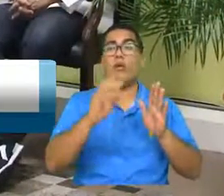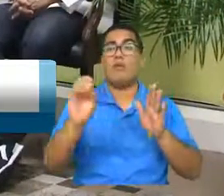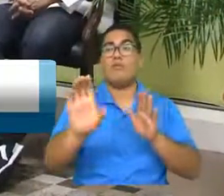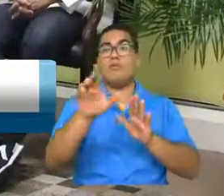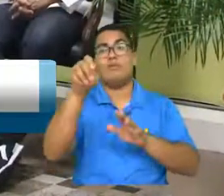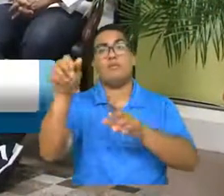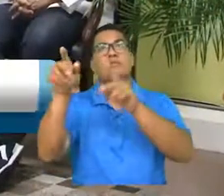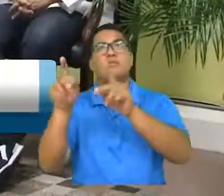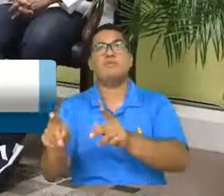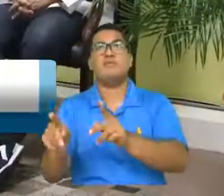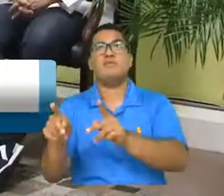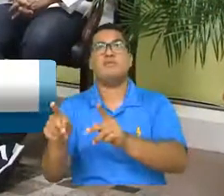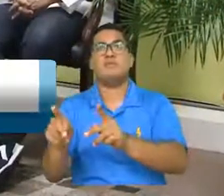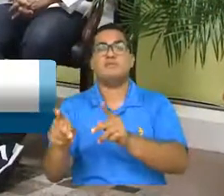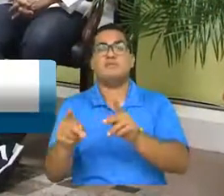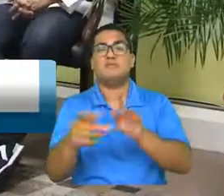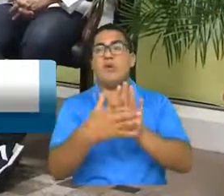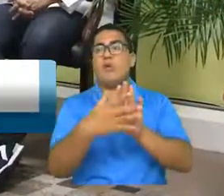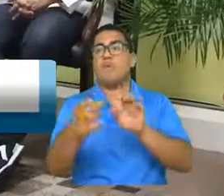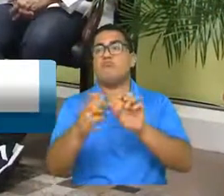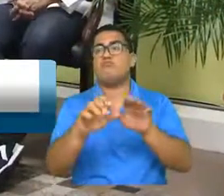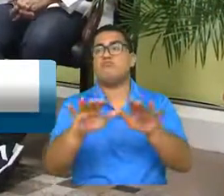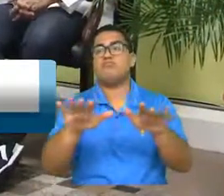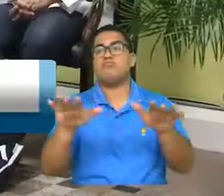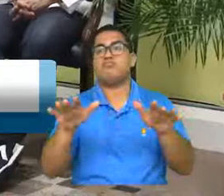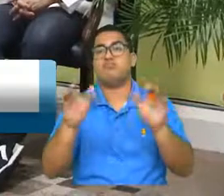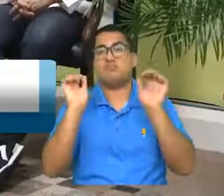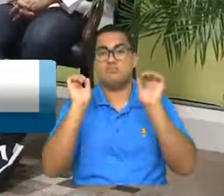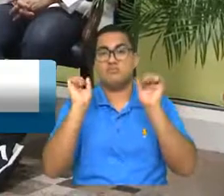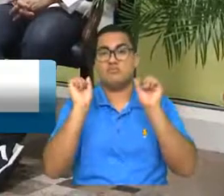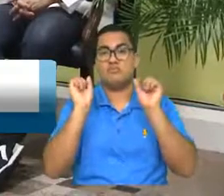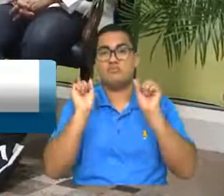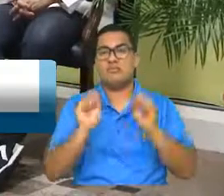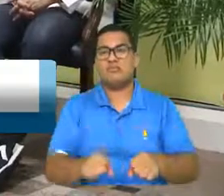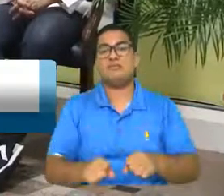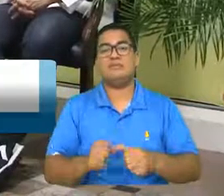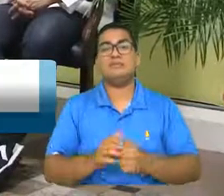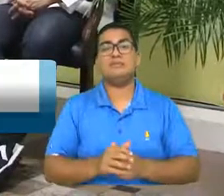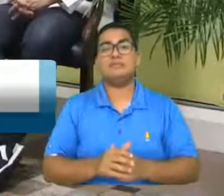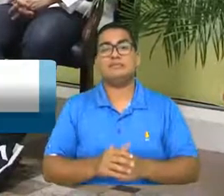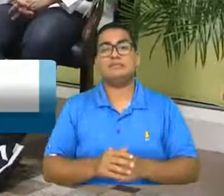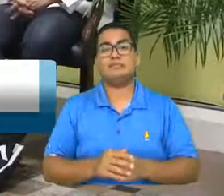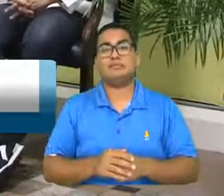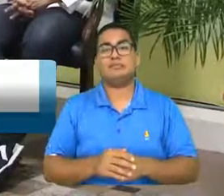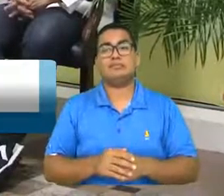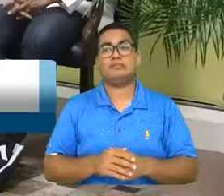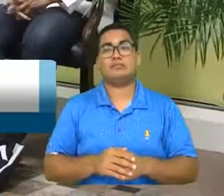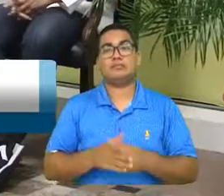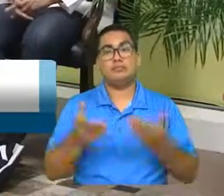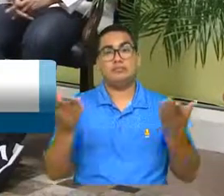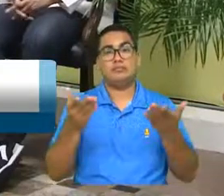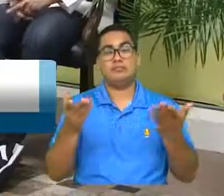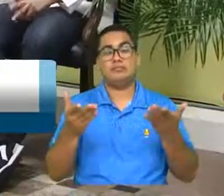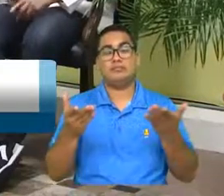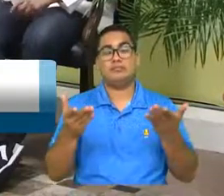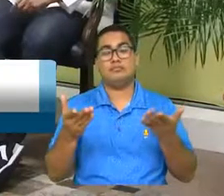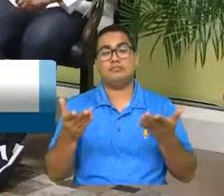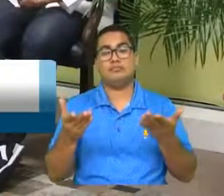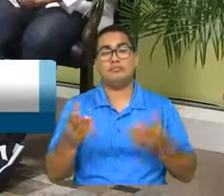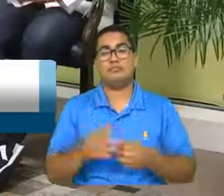zancudo pica a una persona infectada y le transmite la enfermedad a otra persona que está sana. Entonces, esa es la